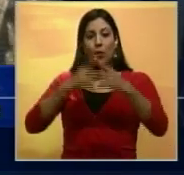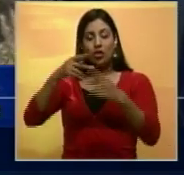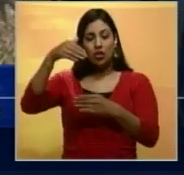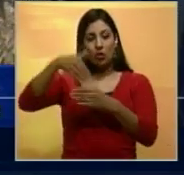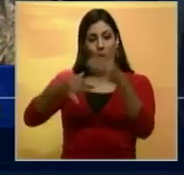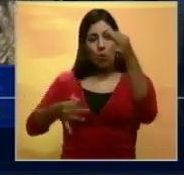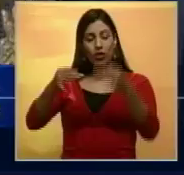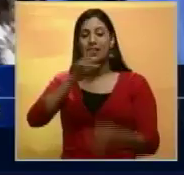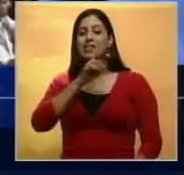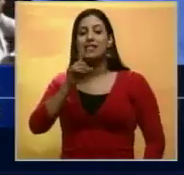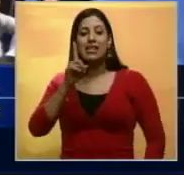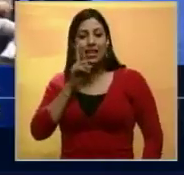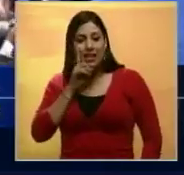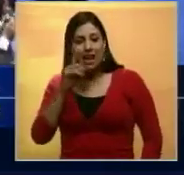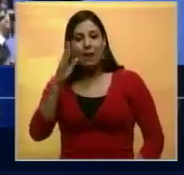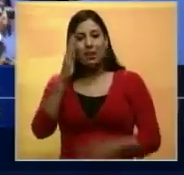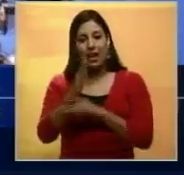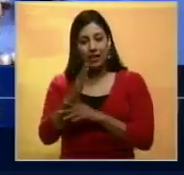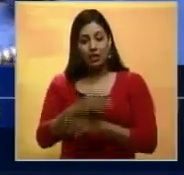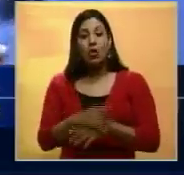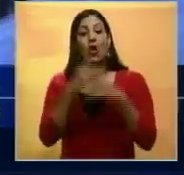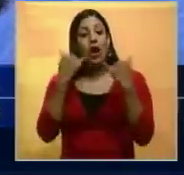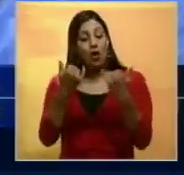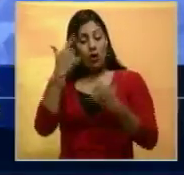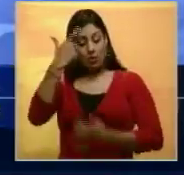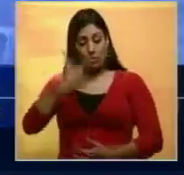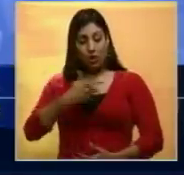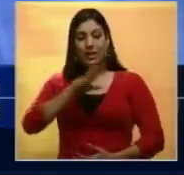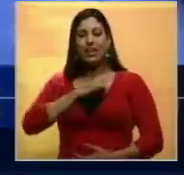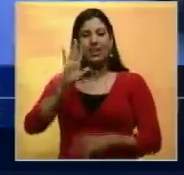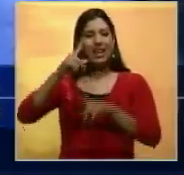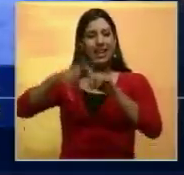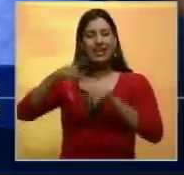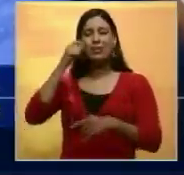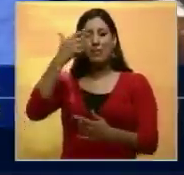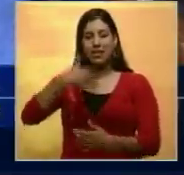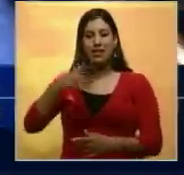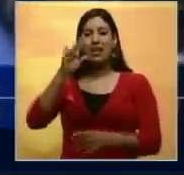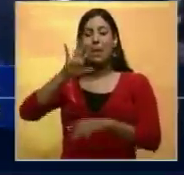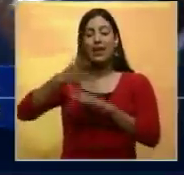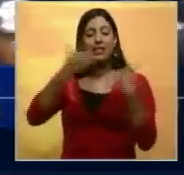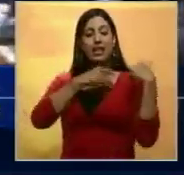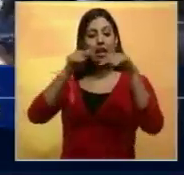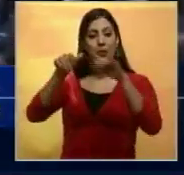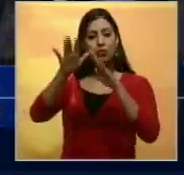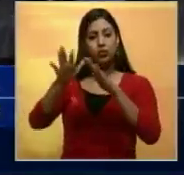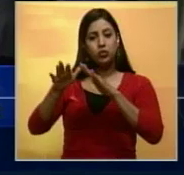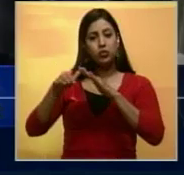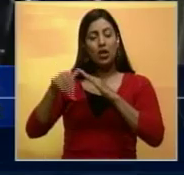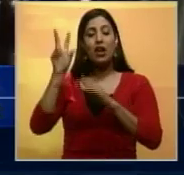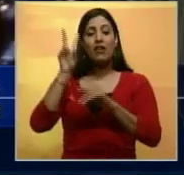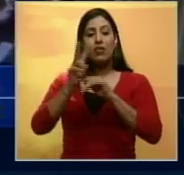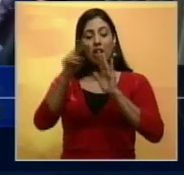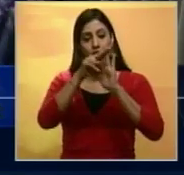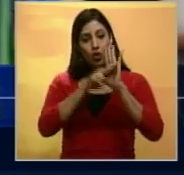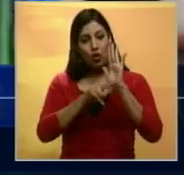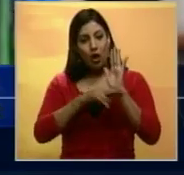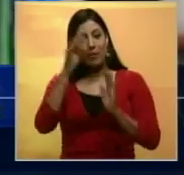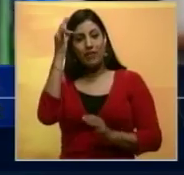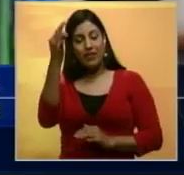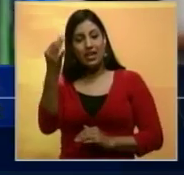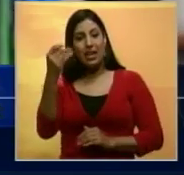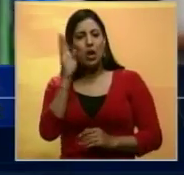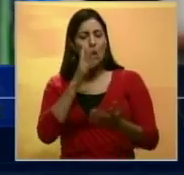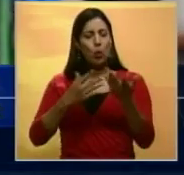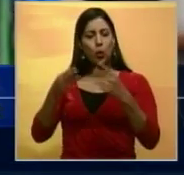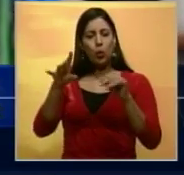judicial conocido como impeachment. La exmandataria era acusada de cometer delito de responsabilidad por violar normas fiscales al maquillar